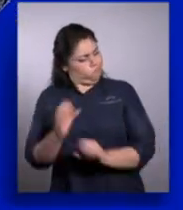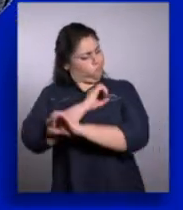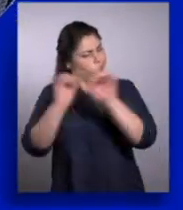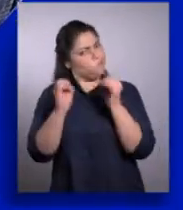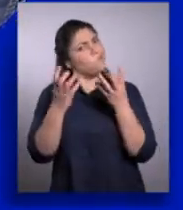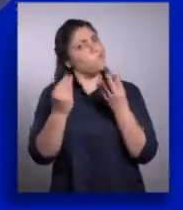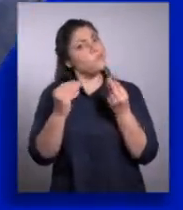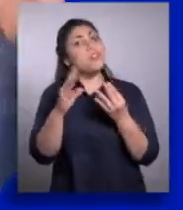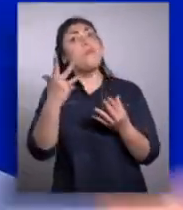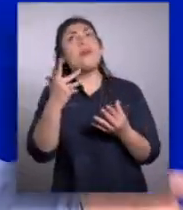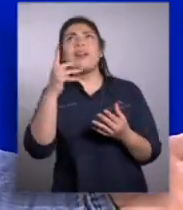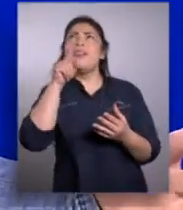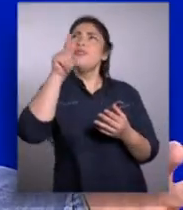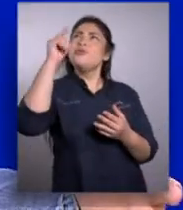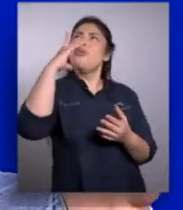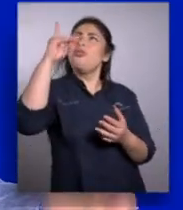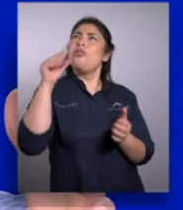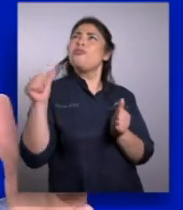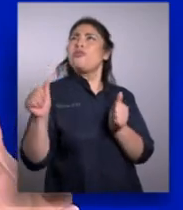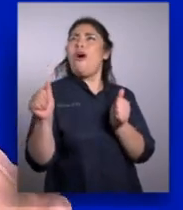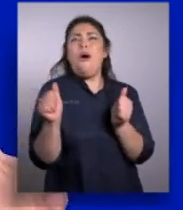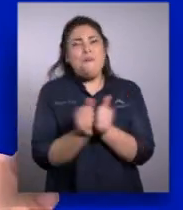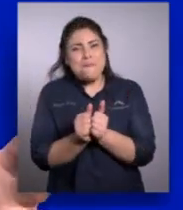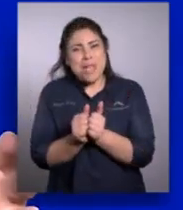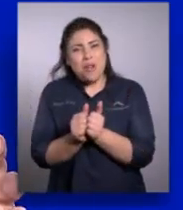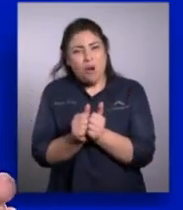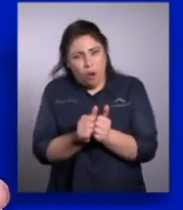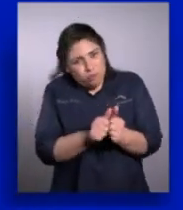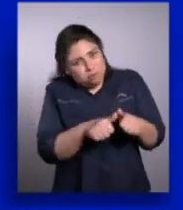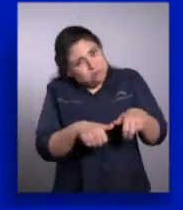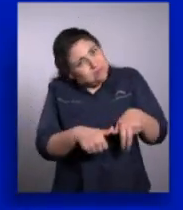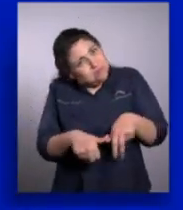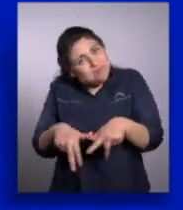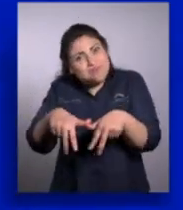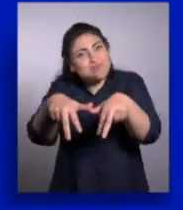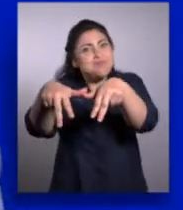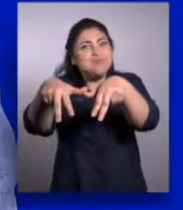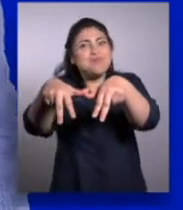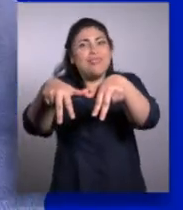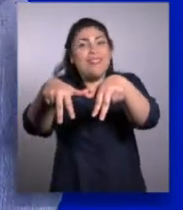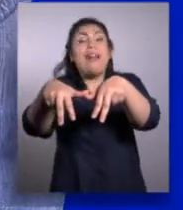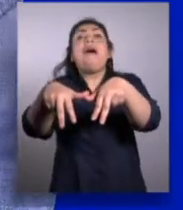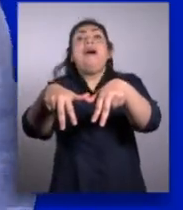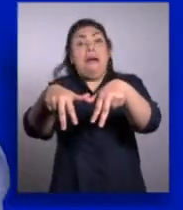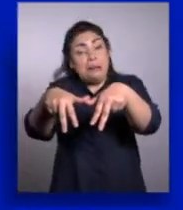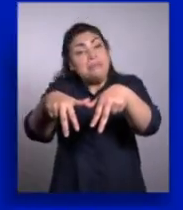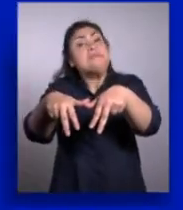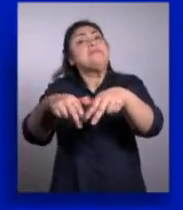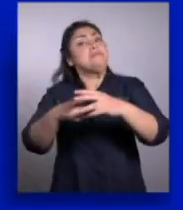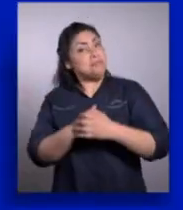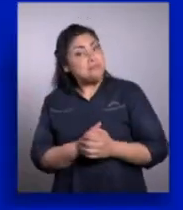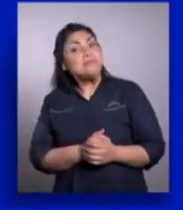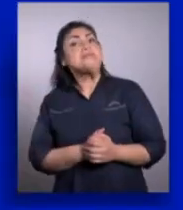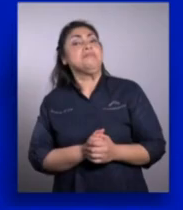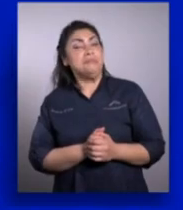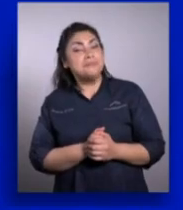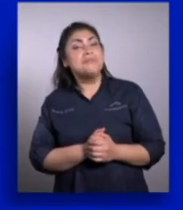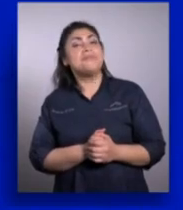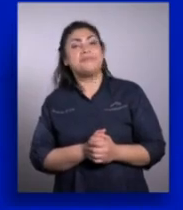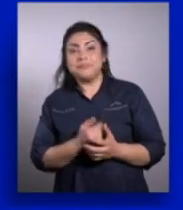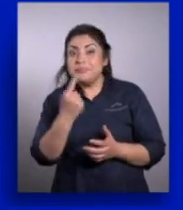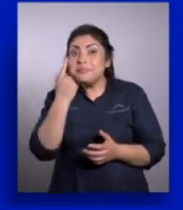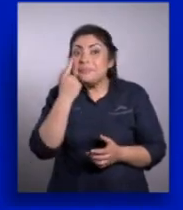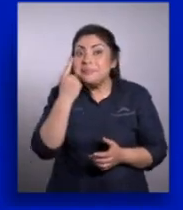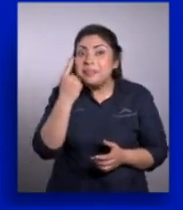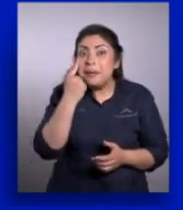conmigo porque tú caminarás conmigo no sé si el enemigo te tenga tanto miedo a ti pero yo estoy seguro de arbolé